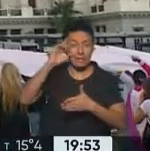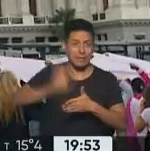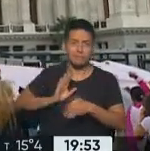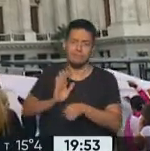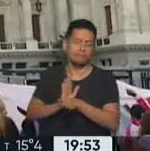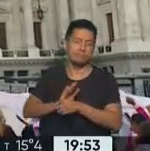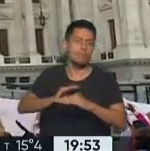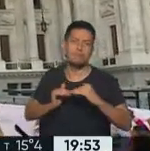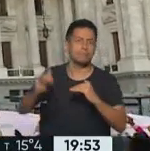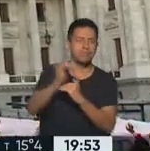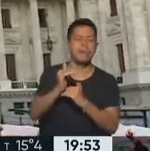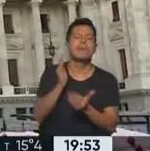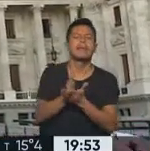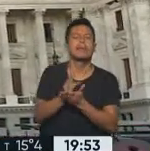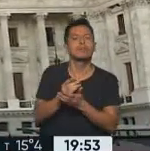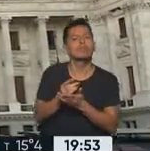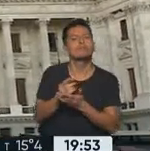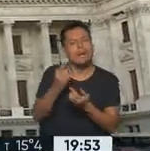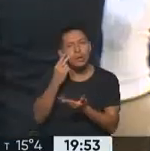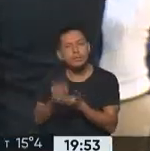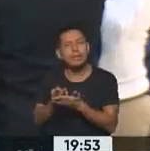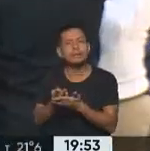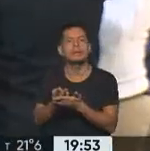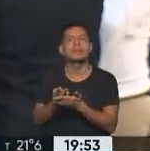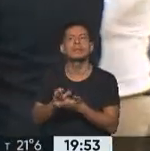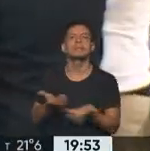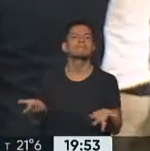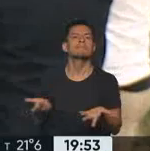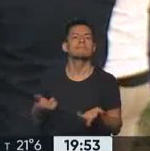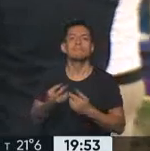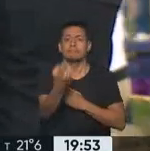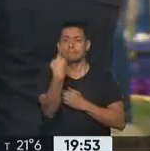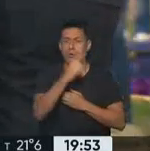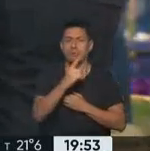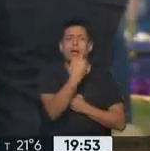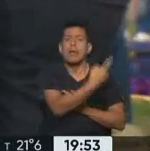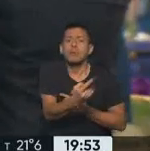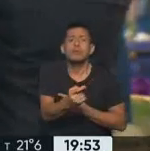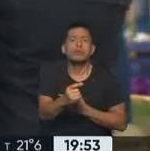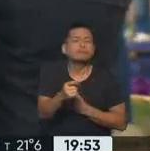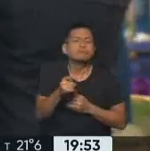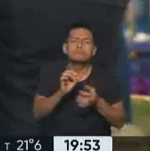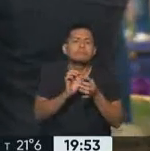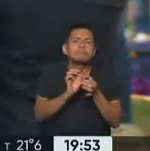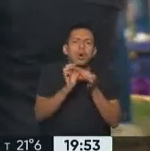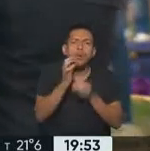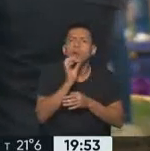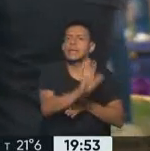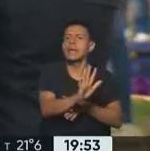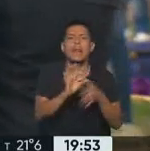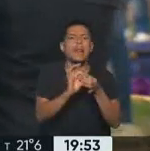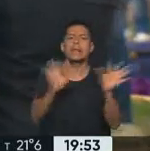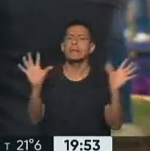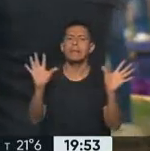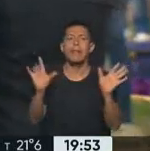Y no solamente a garantizarlos, sino a decirnos, no imponernos cómo, ¿no? Es decir, podés ser quien querés ser sin exigir que tiene que ser de la